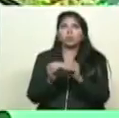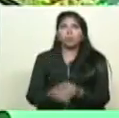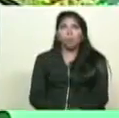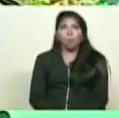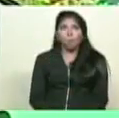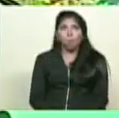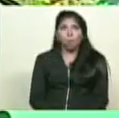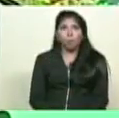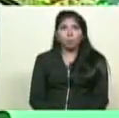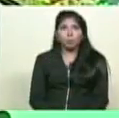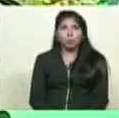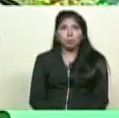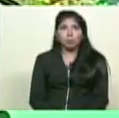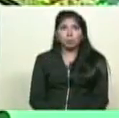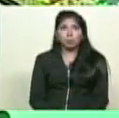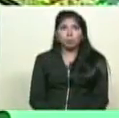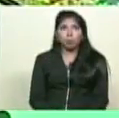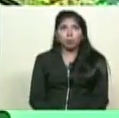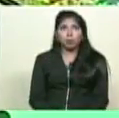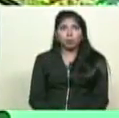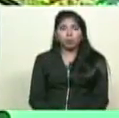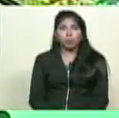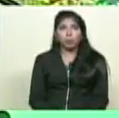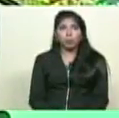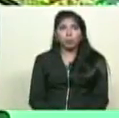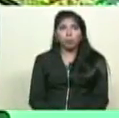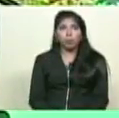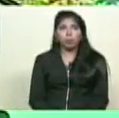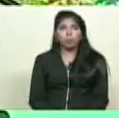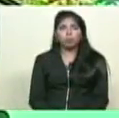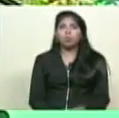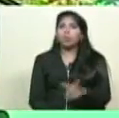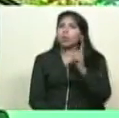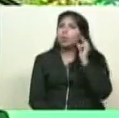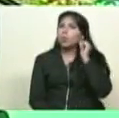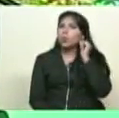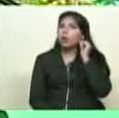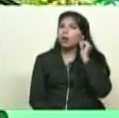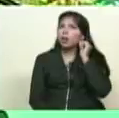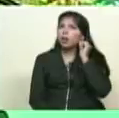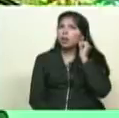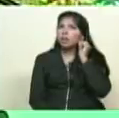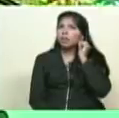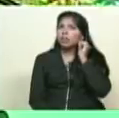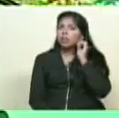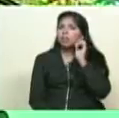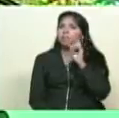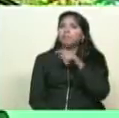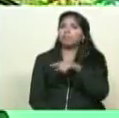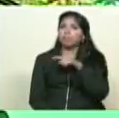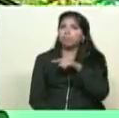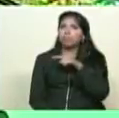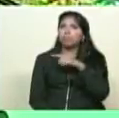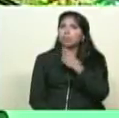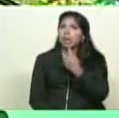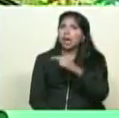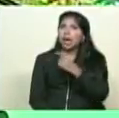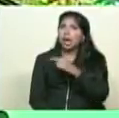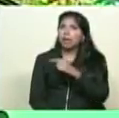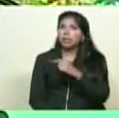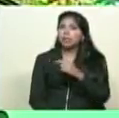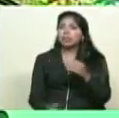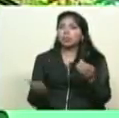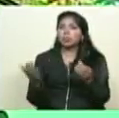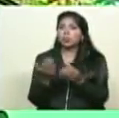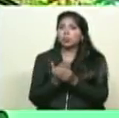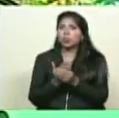una dirigente, Carmen Toro, camarada, tiene un documento